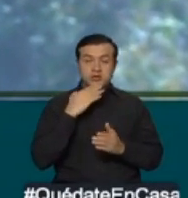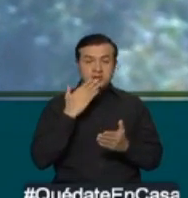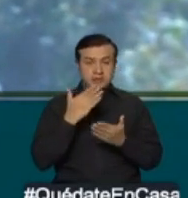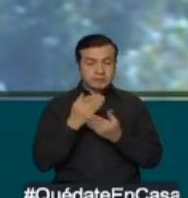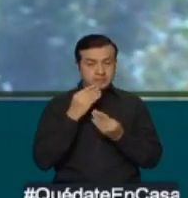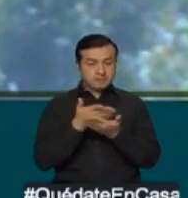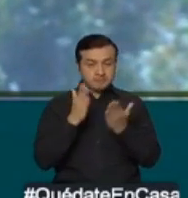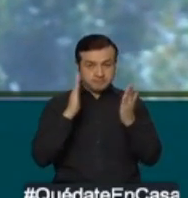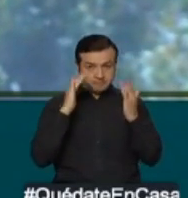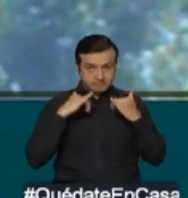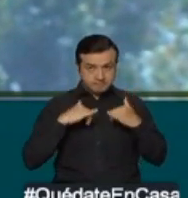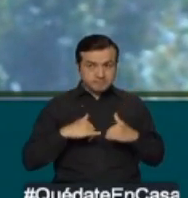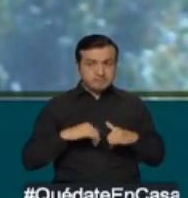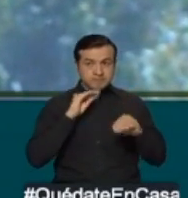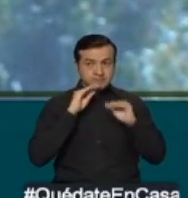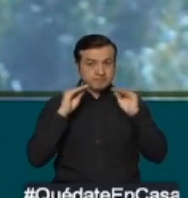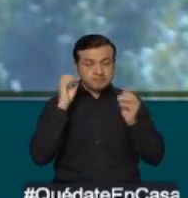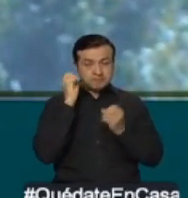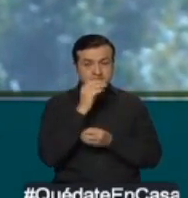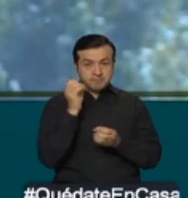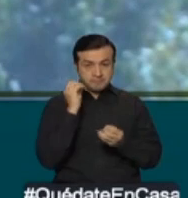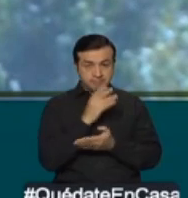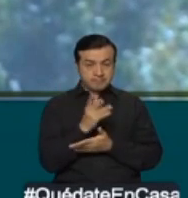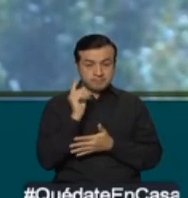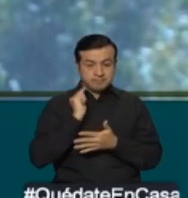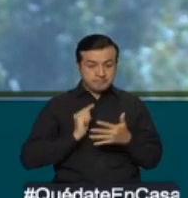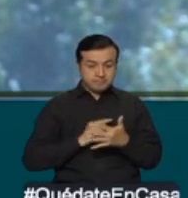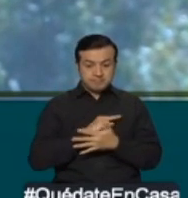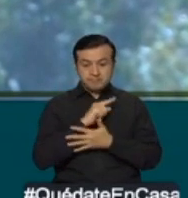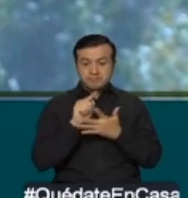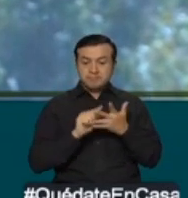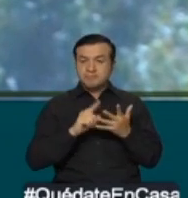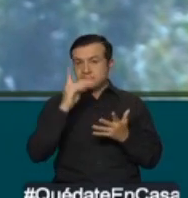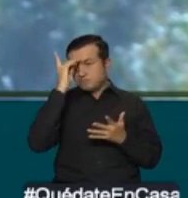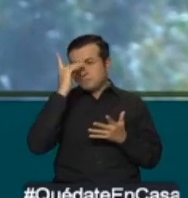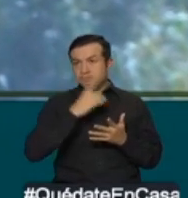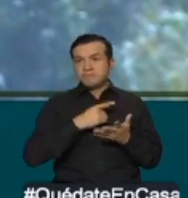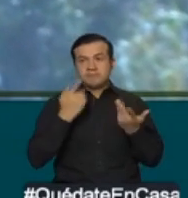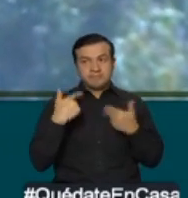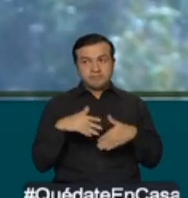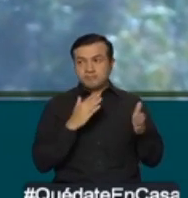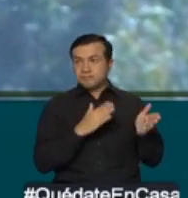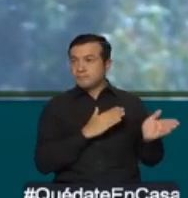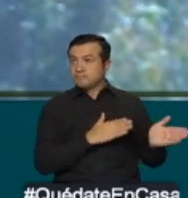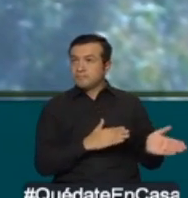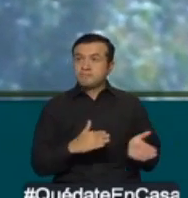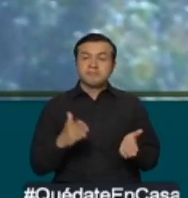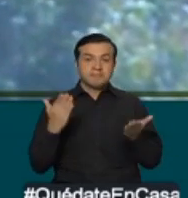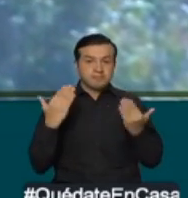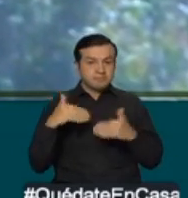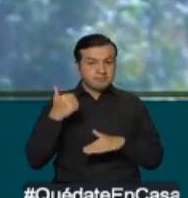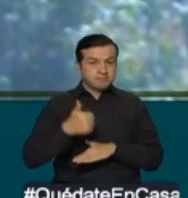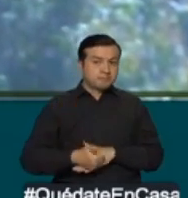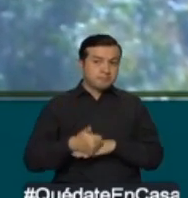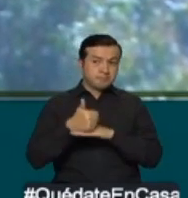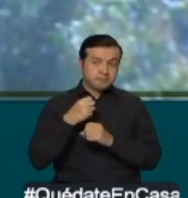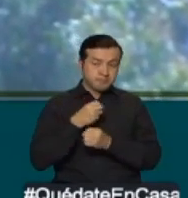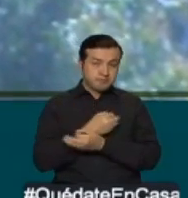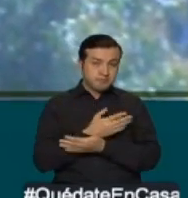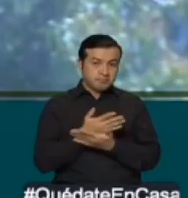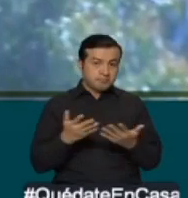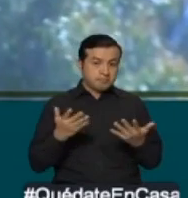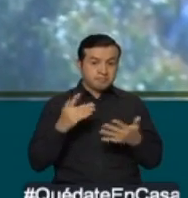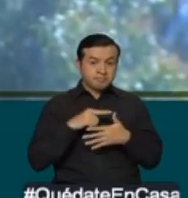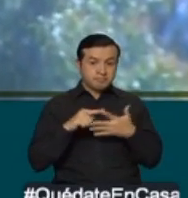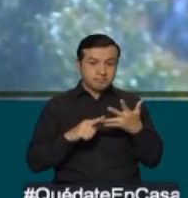estos minutos y ofrecernos información ampliar nos las decisiones que están resolviendo las autoridades para